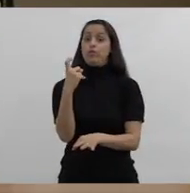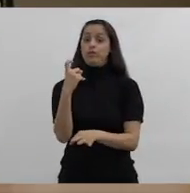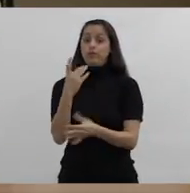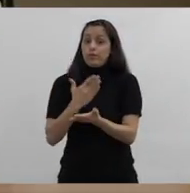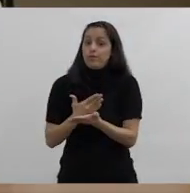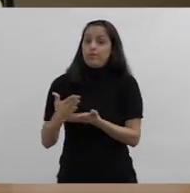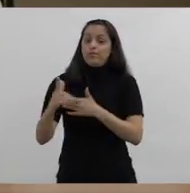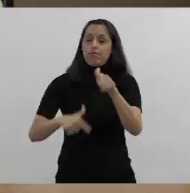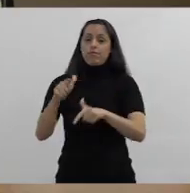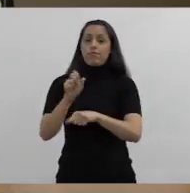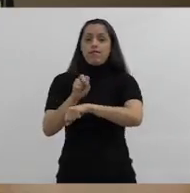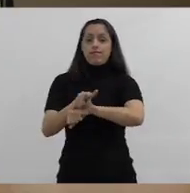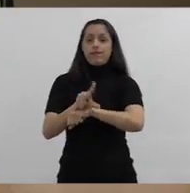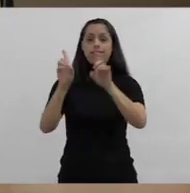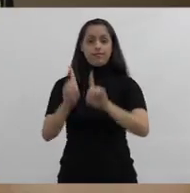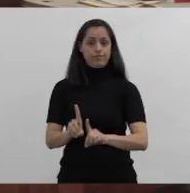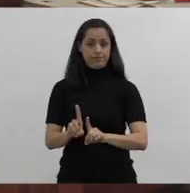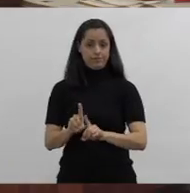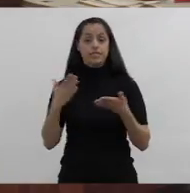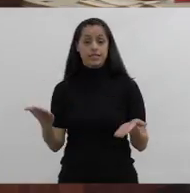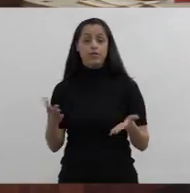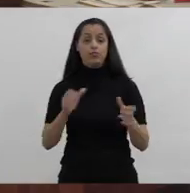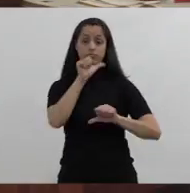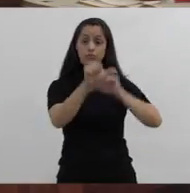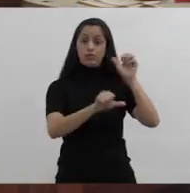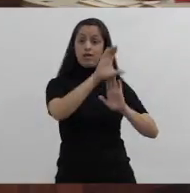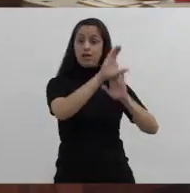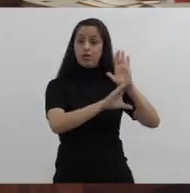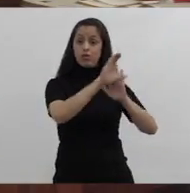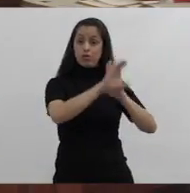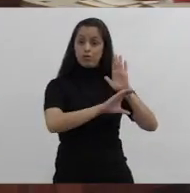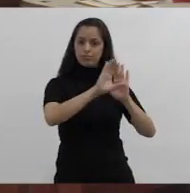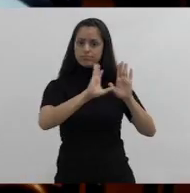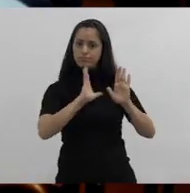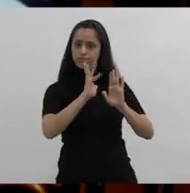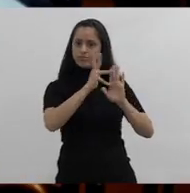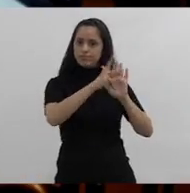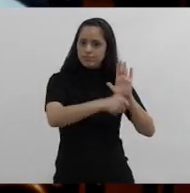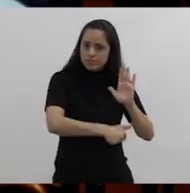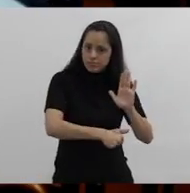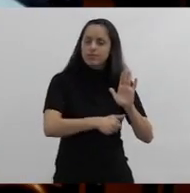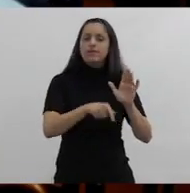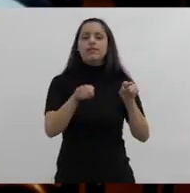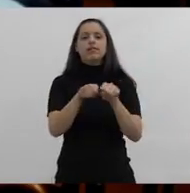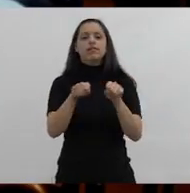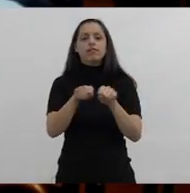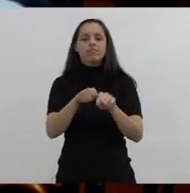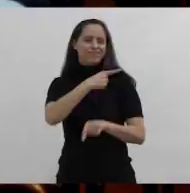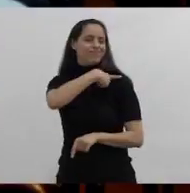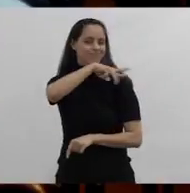único plan por jurisdicción. La nueva escuela secundaria es una reforma curricular del